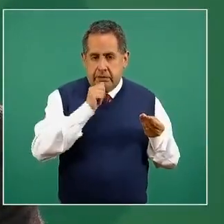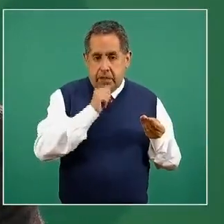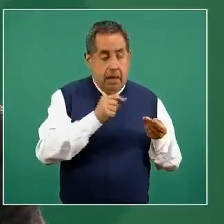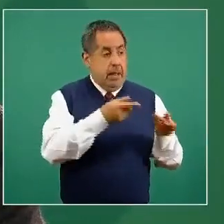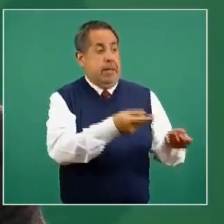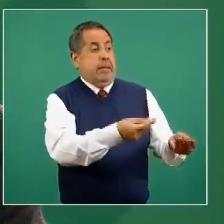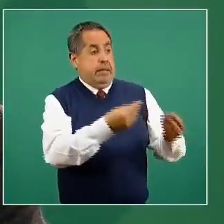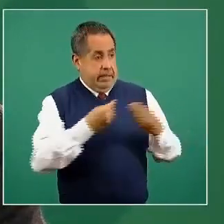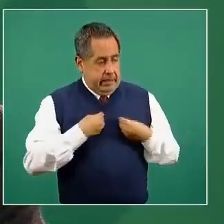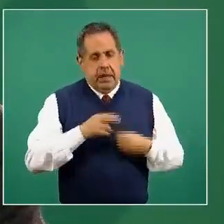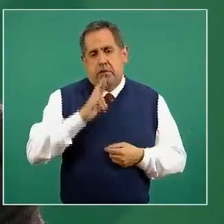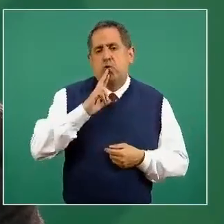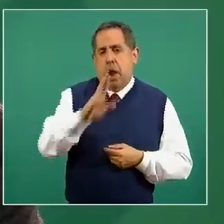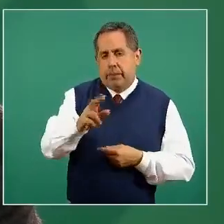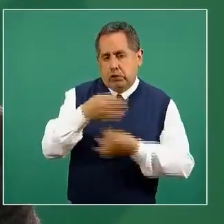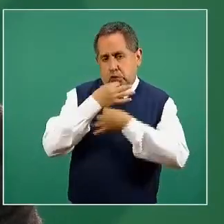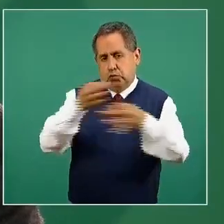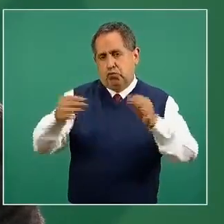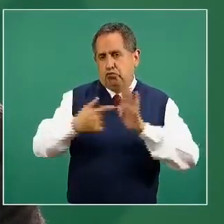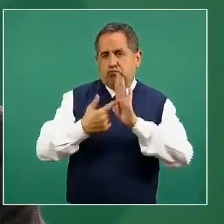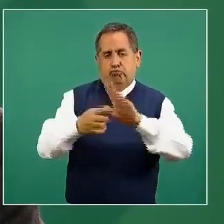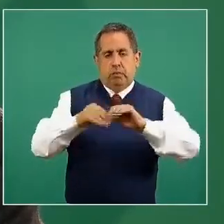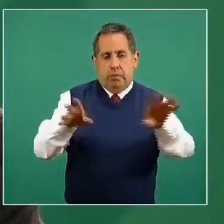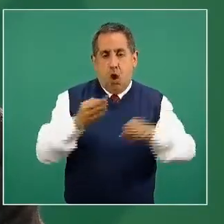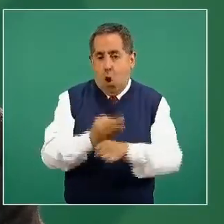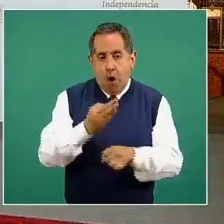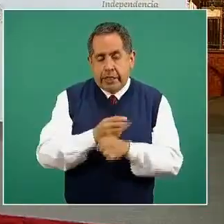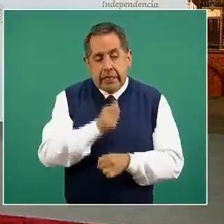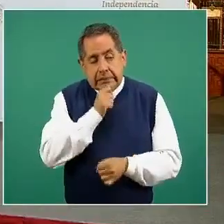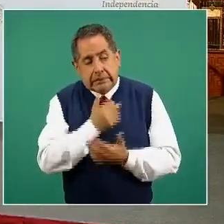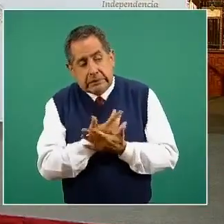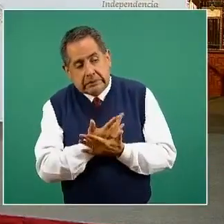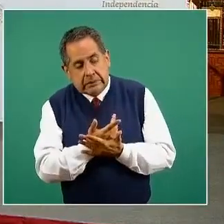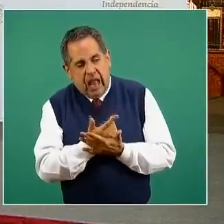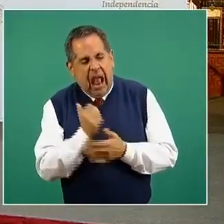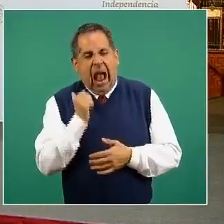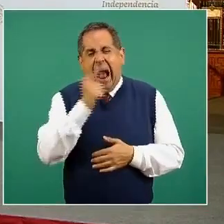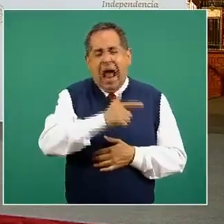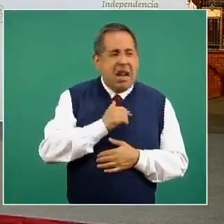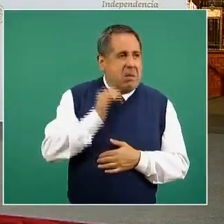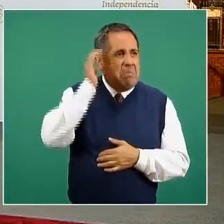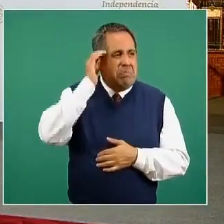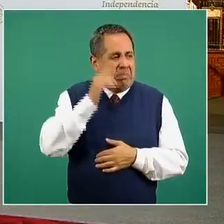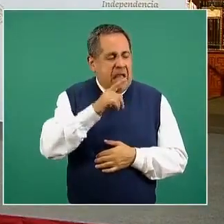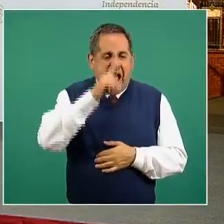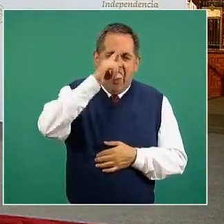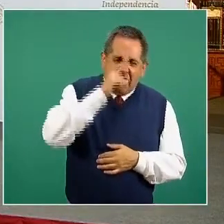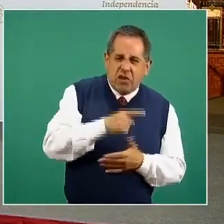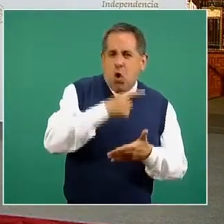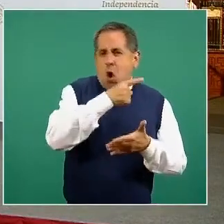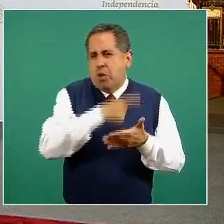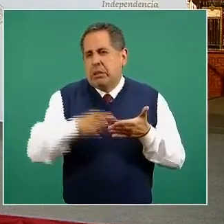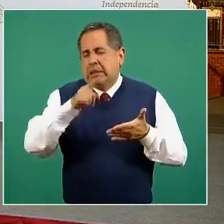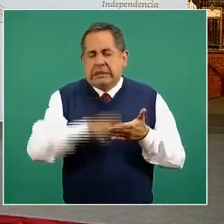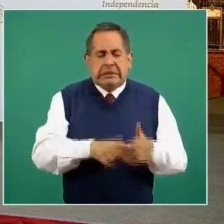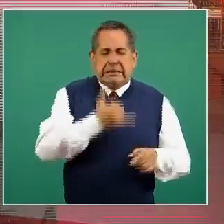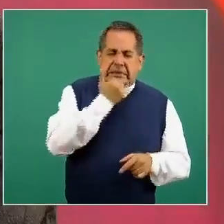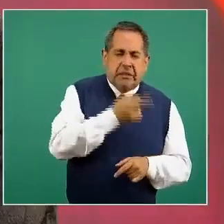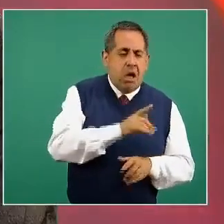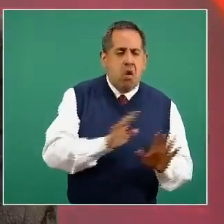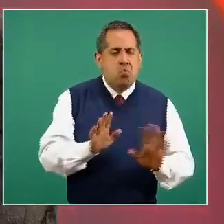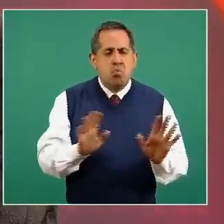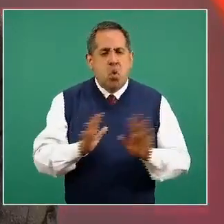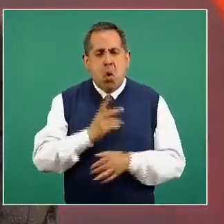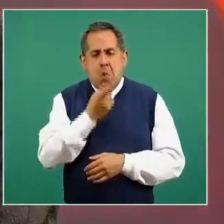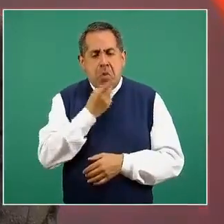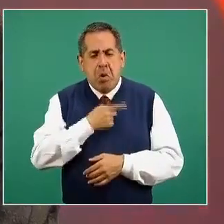los haremos del conocimiento, pero hasta el momento no tenemos indicaciones de que haya sido desfavorable la opinión de este